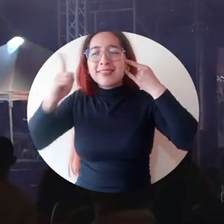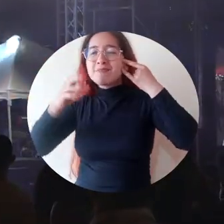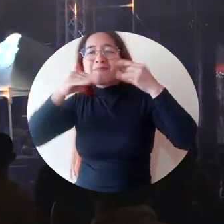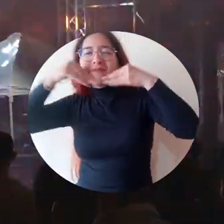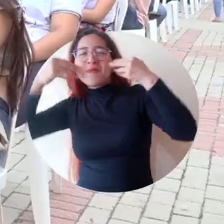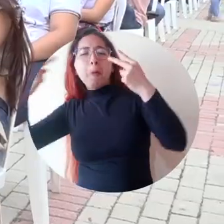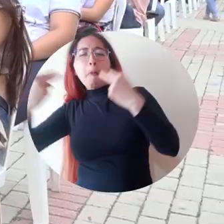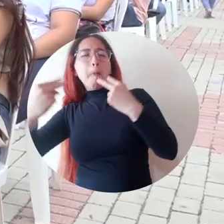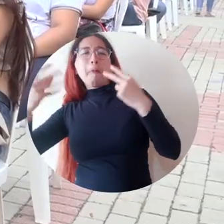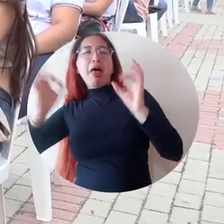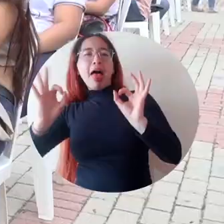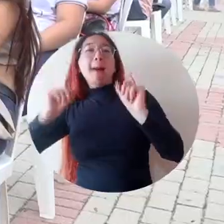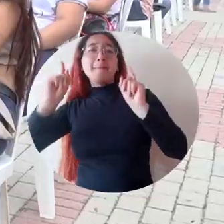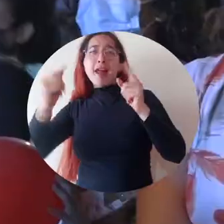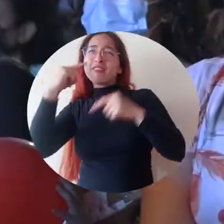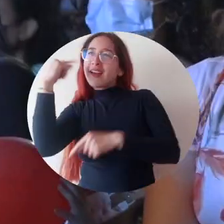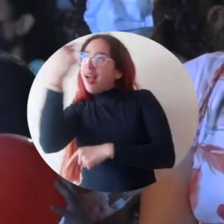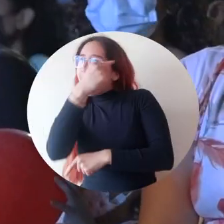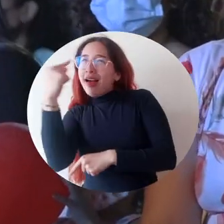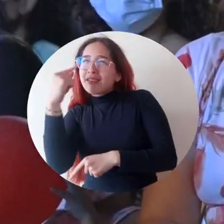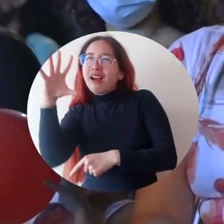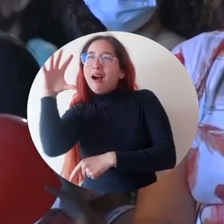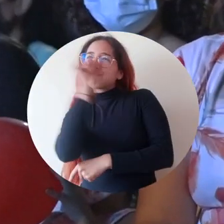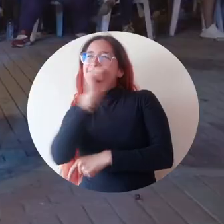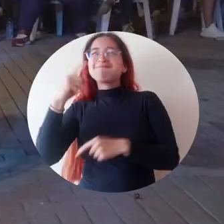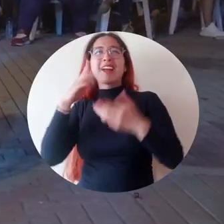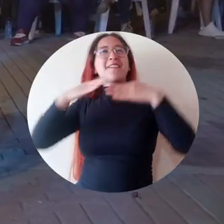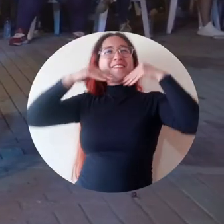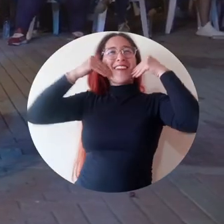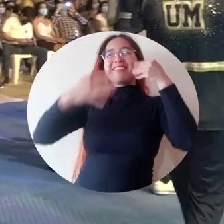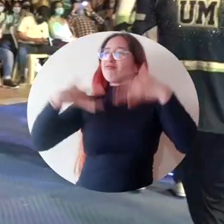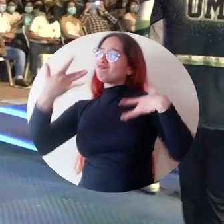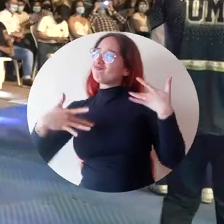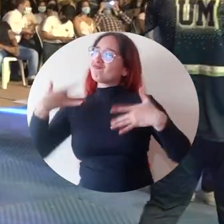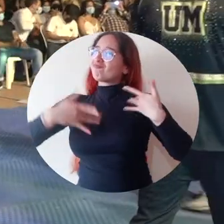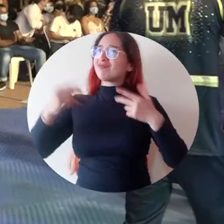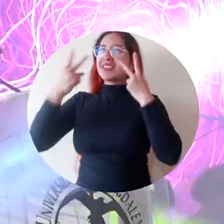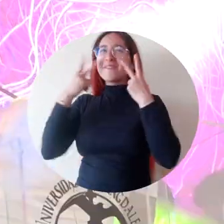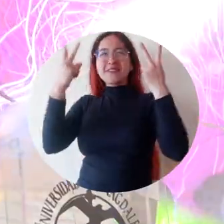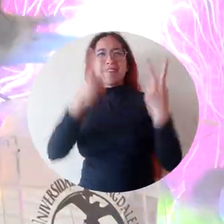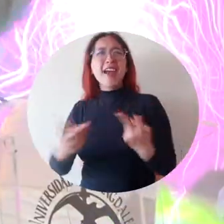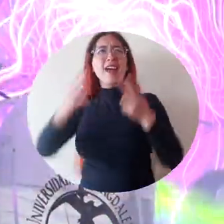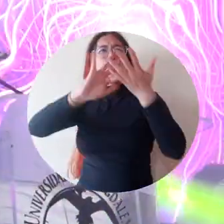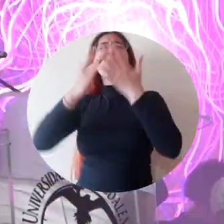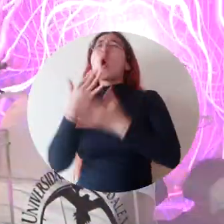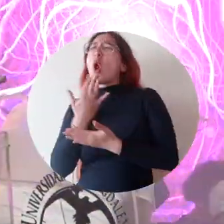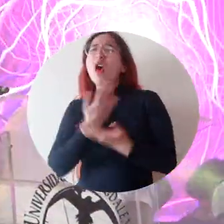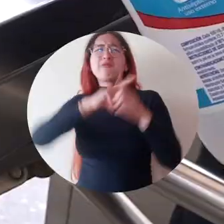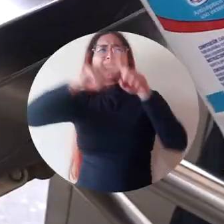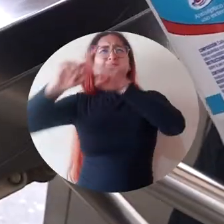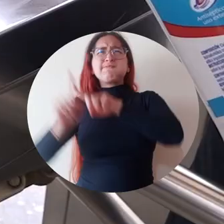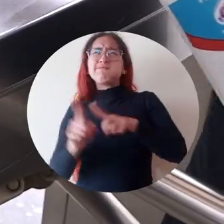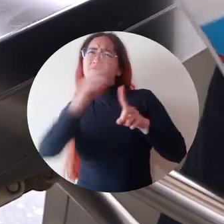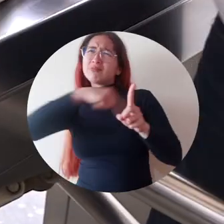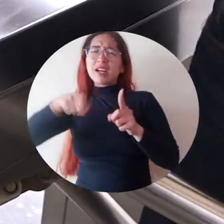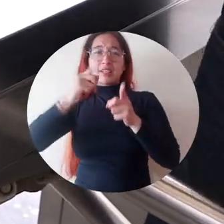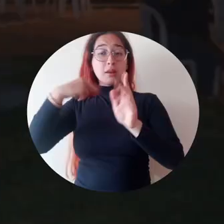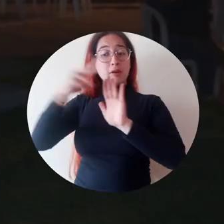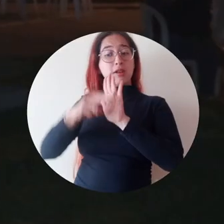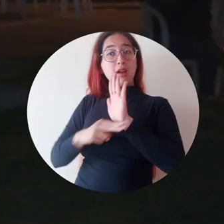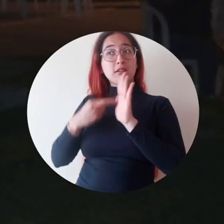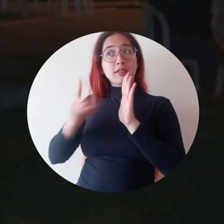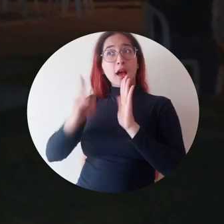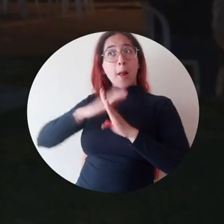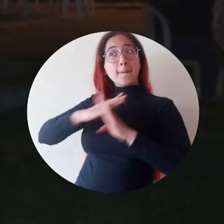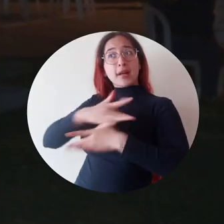se reflejaban en las miradas y la felicidad fue el ingrediente principal de este evento diverso, colorido, emocionante y sobre todo bioseguro.